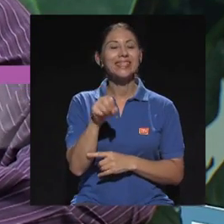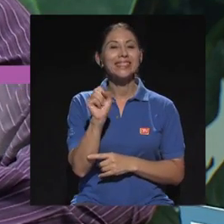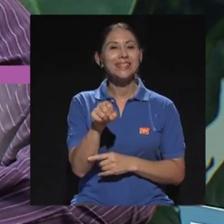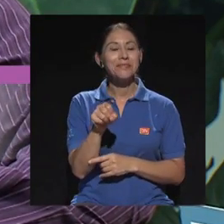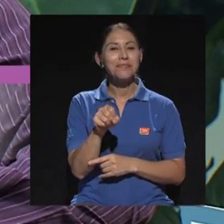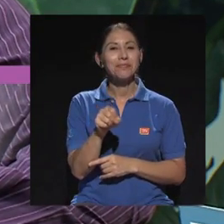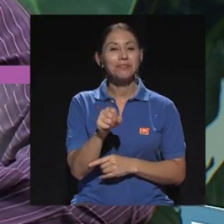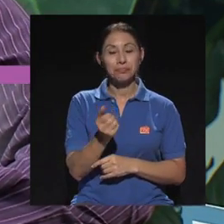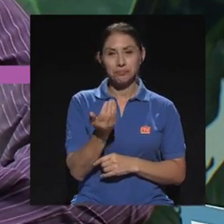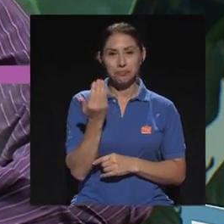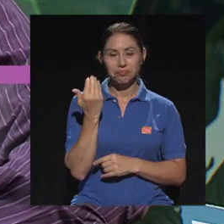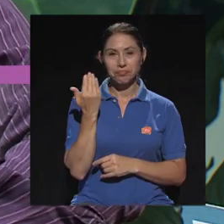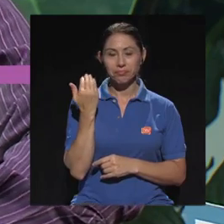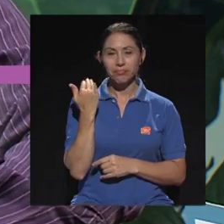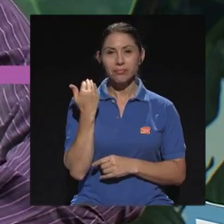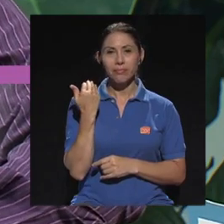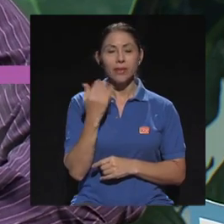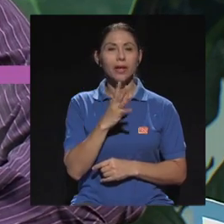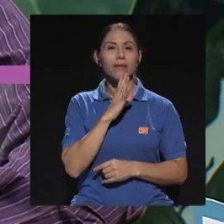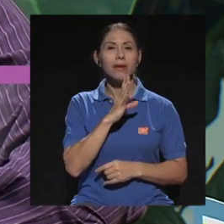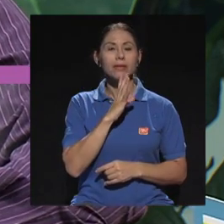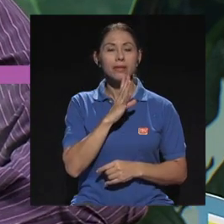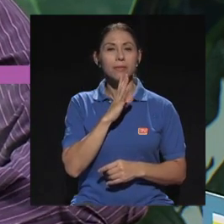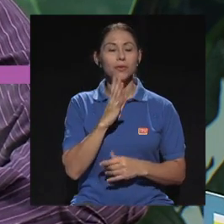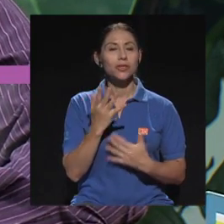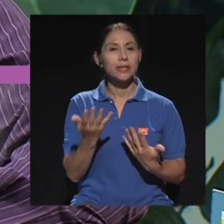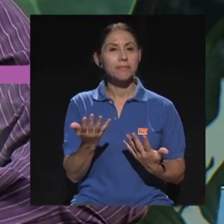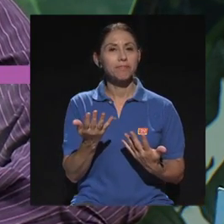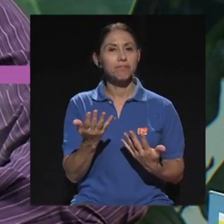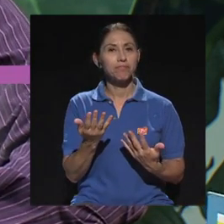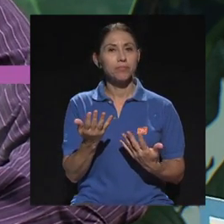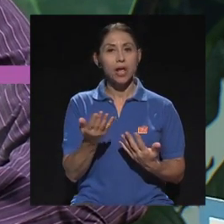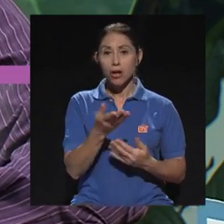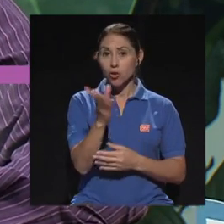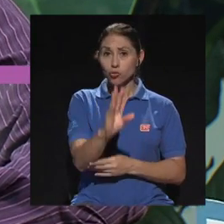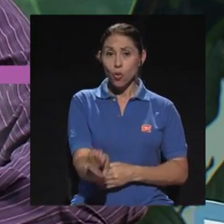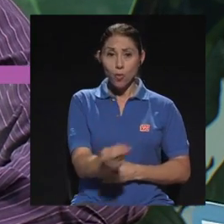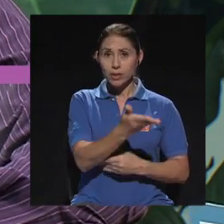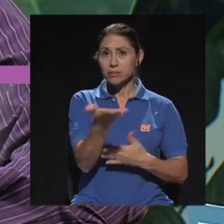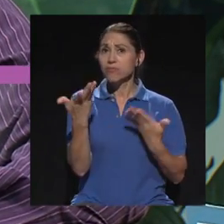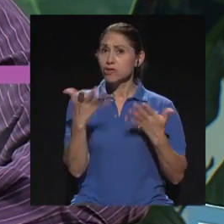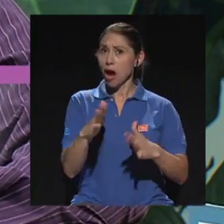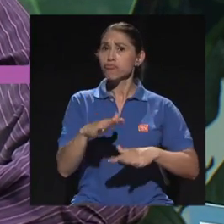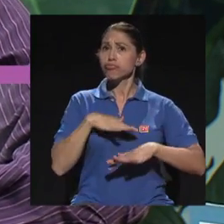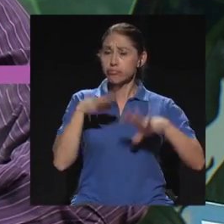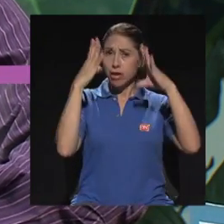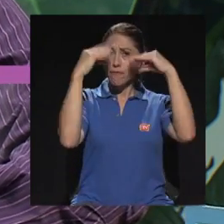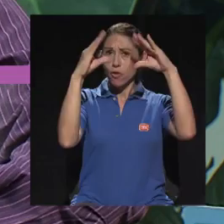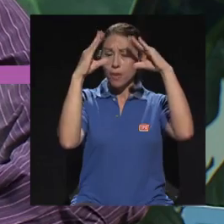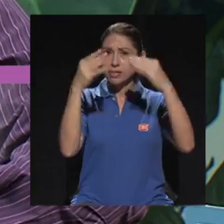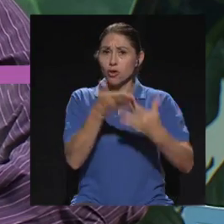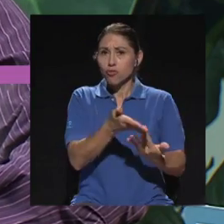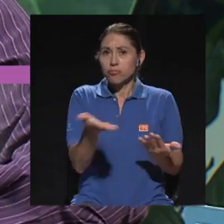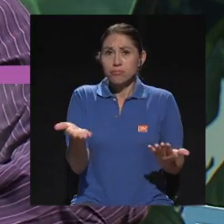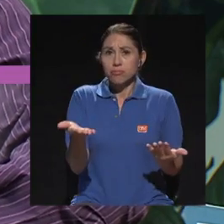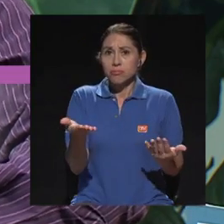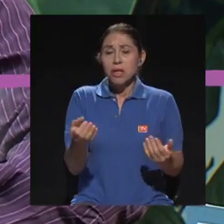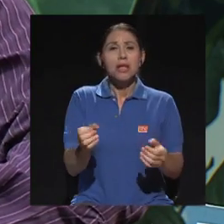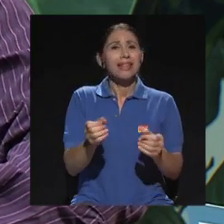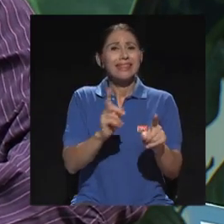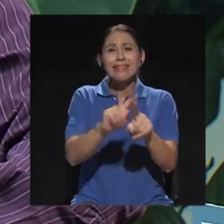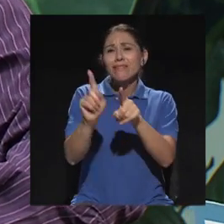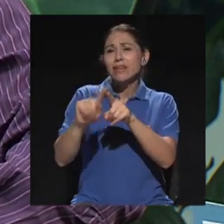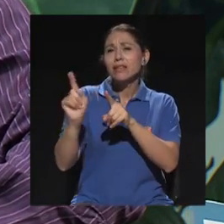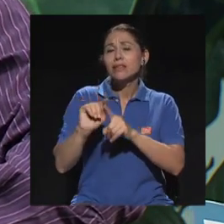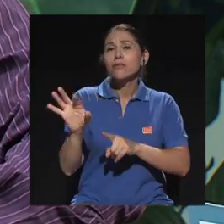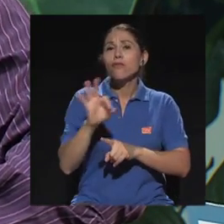el bloque pues anterior, Natalia, conversábamos de que la información los muchachos las tienen y se consiguen